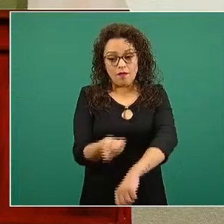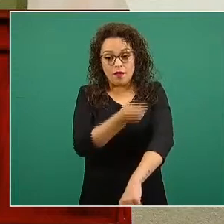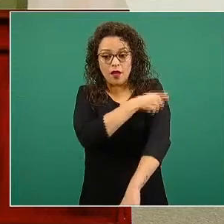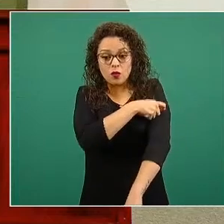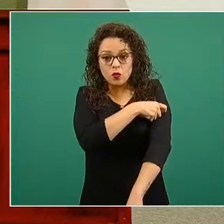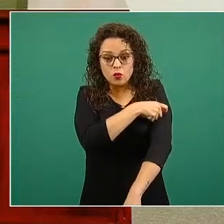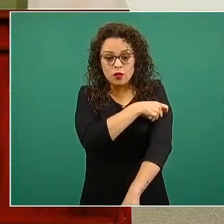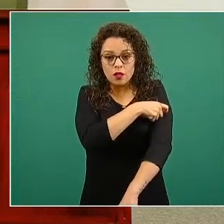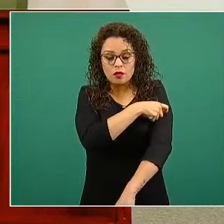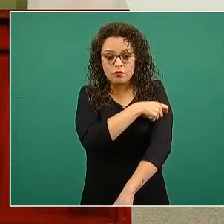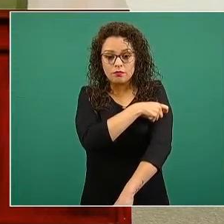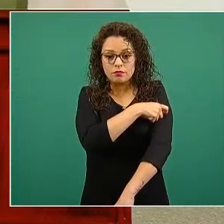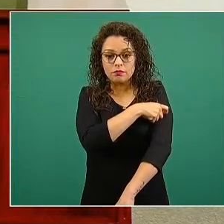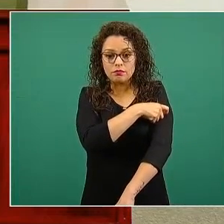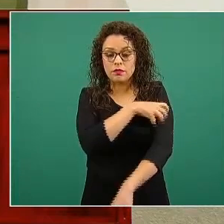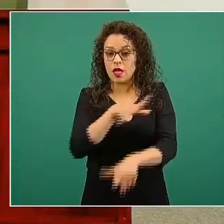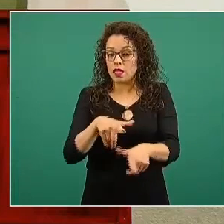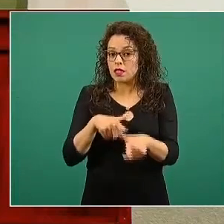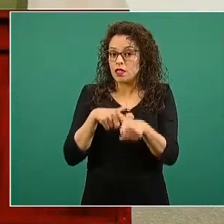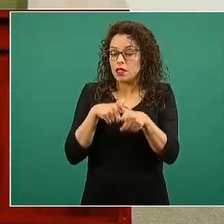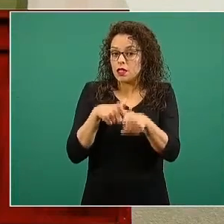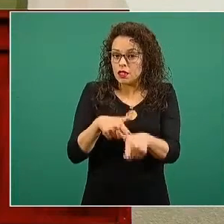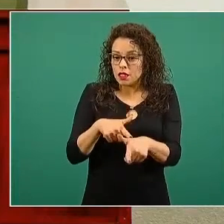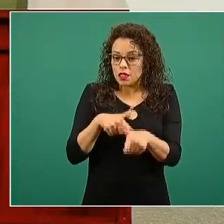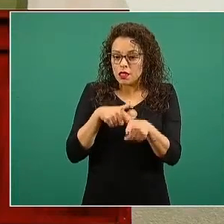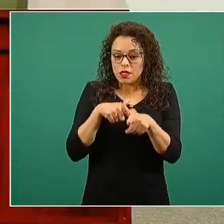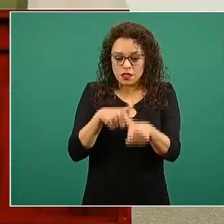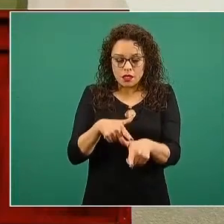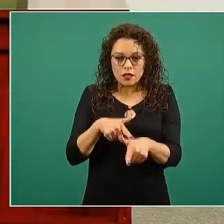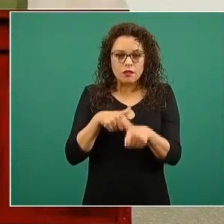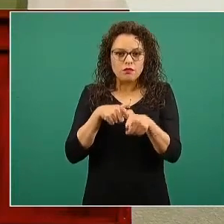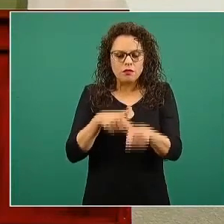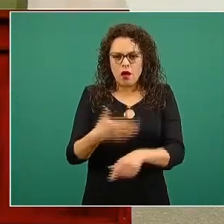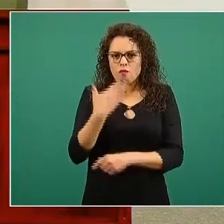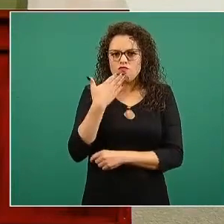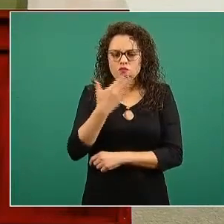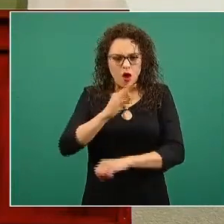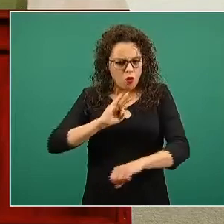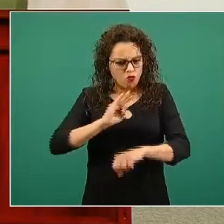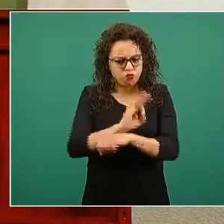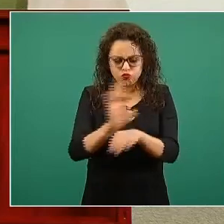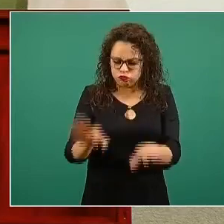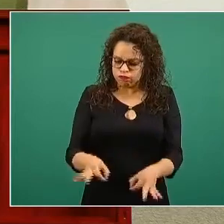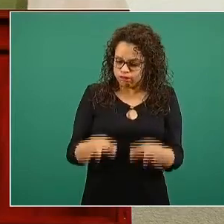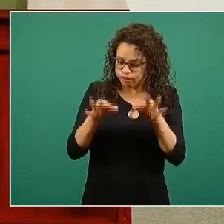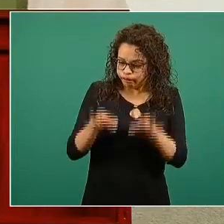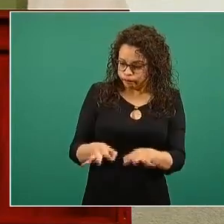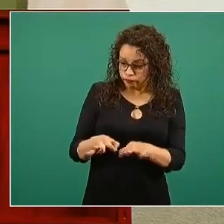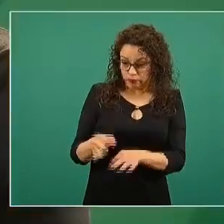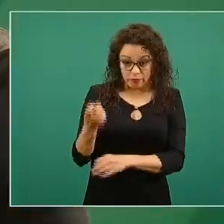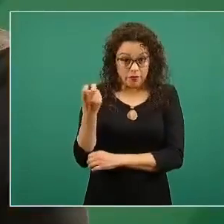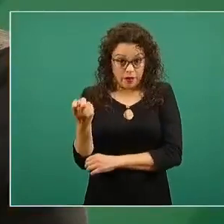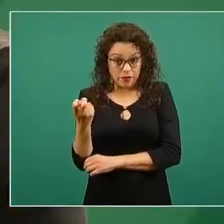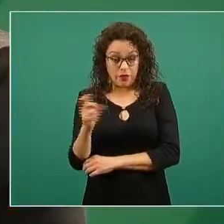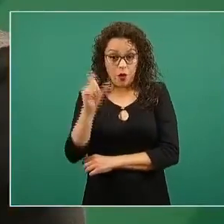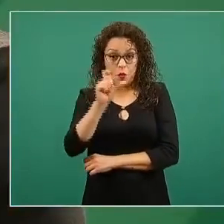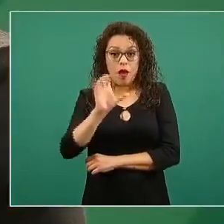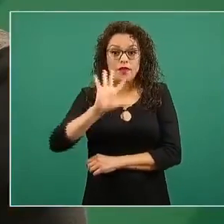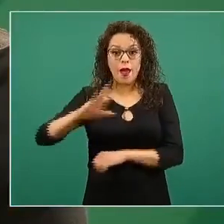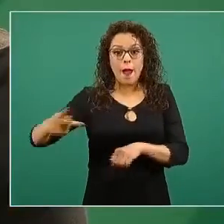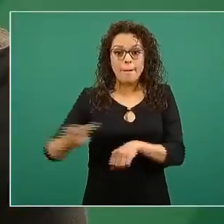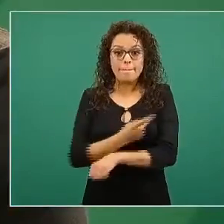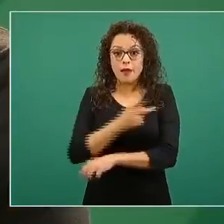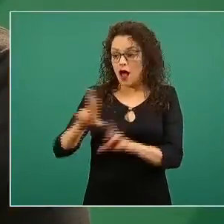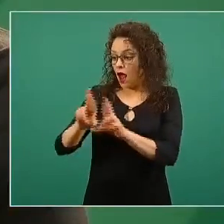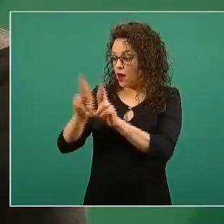digamos, continuar brindando la eficacia y la protección que se espera de ella cuando se encuentra fuera del